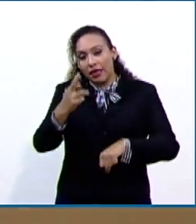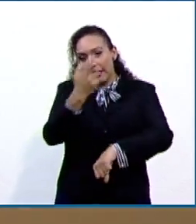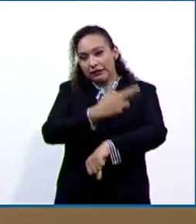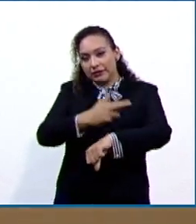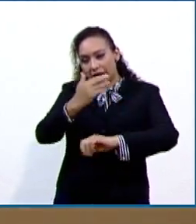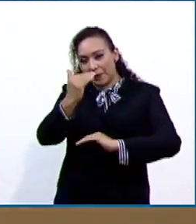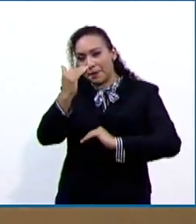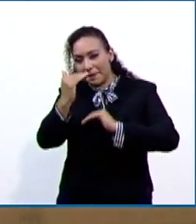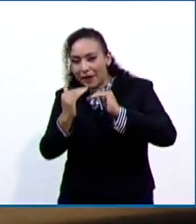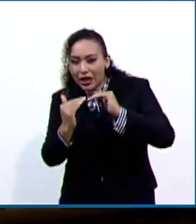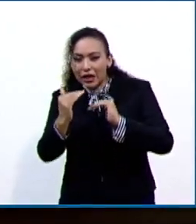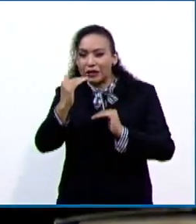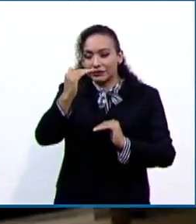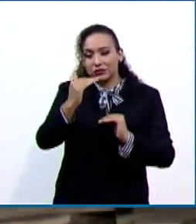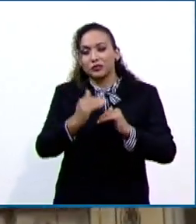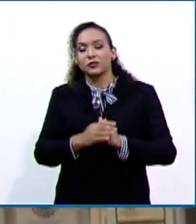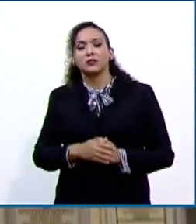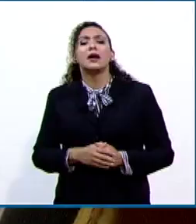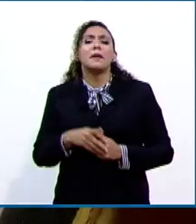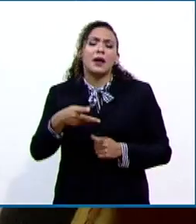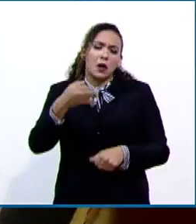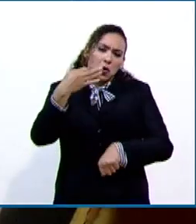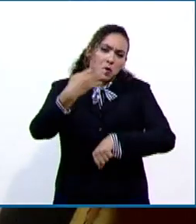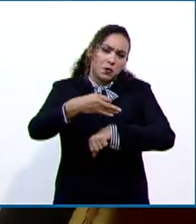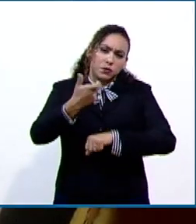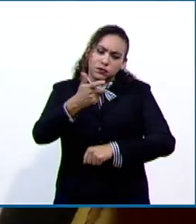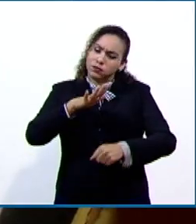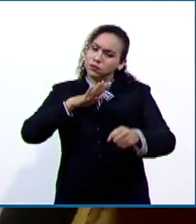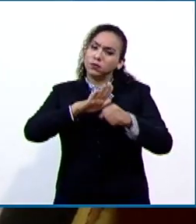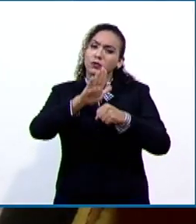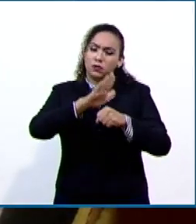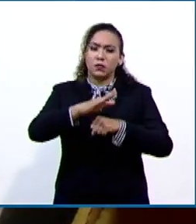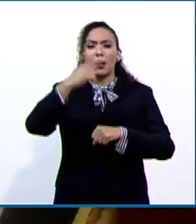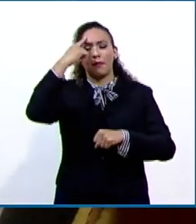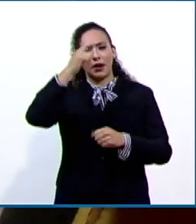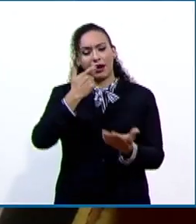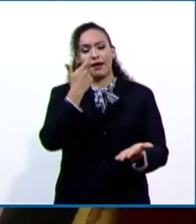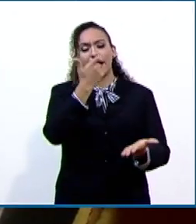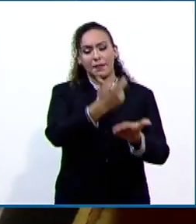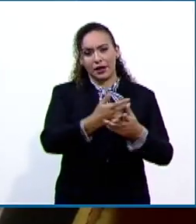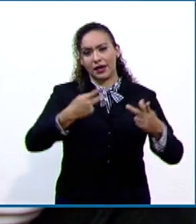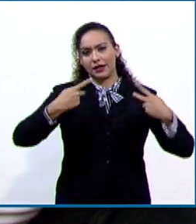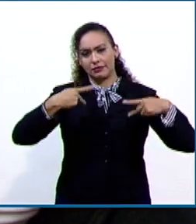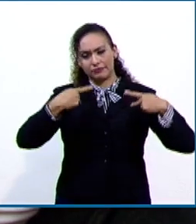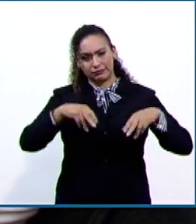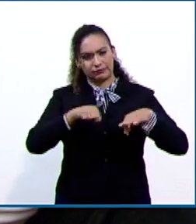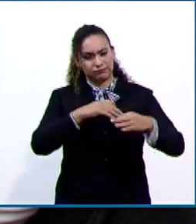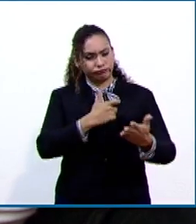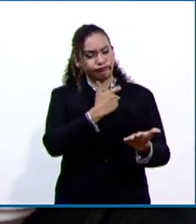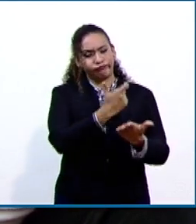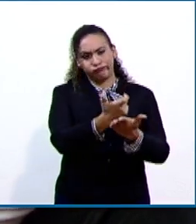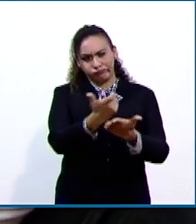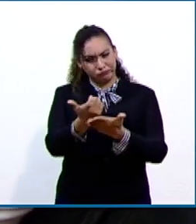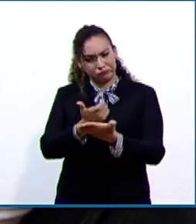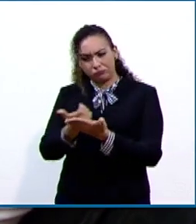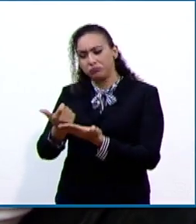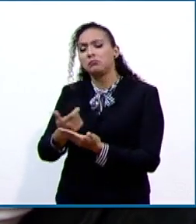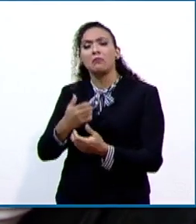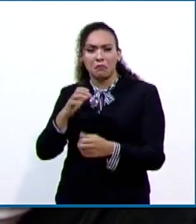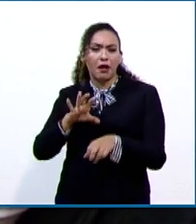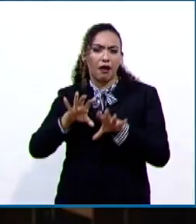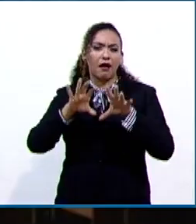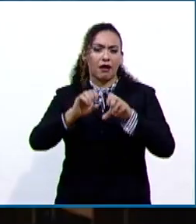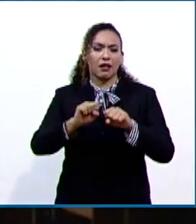con los recursos solicitados se cubrirán las remuneraciones y prestaciones previstas en las condiciones generales de trabajo vigentes